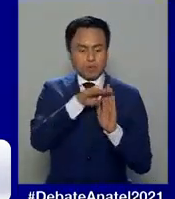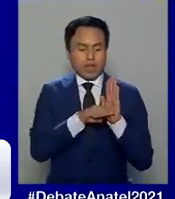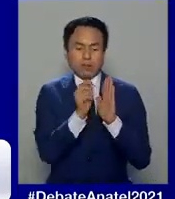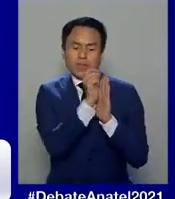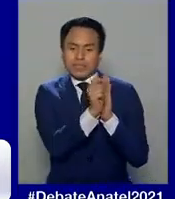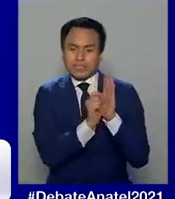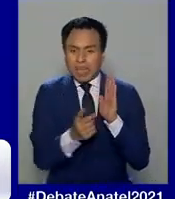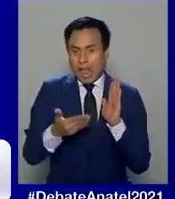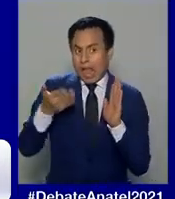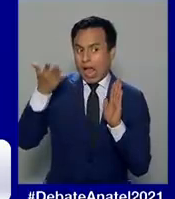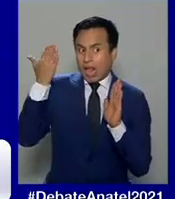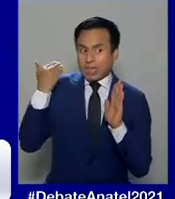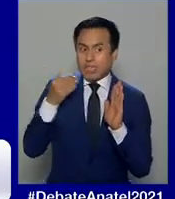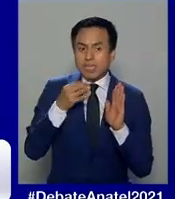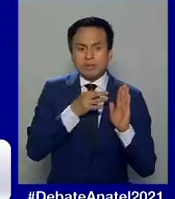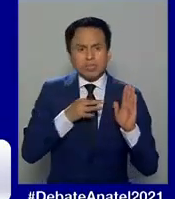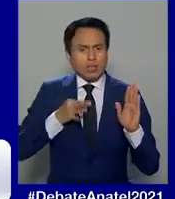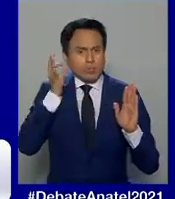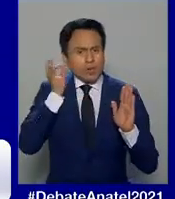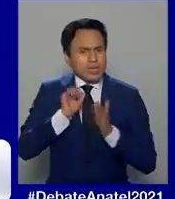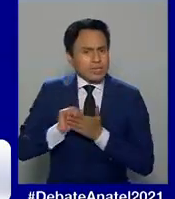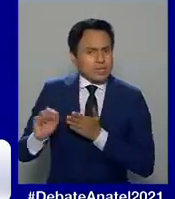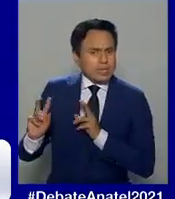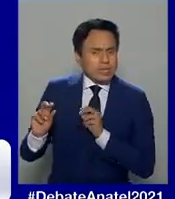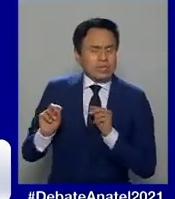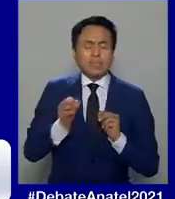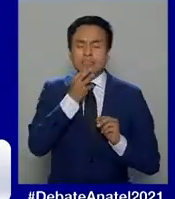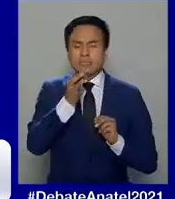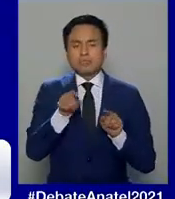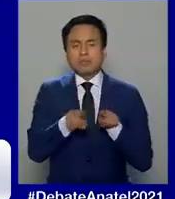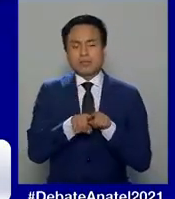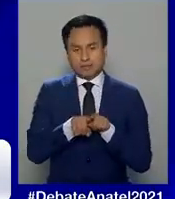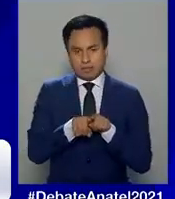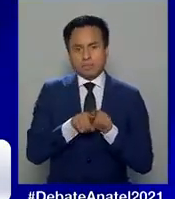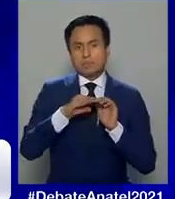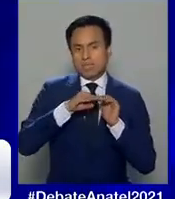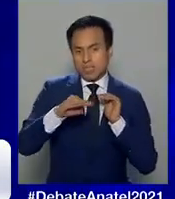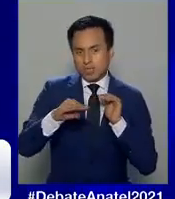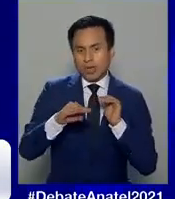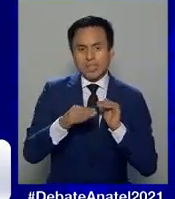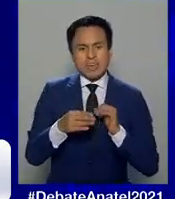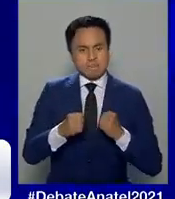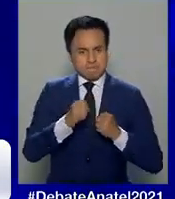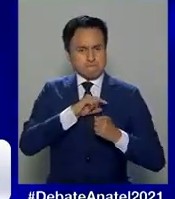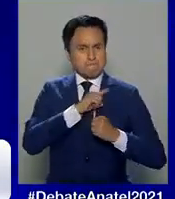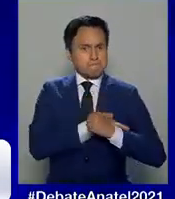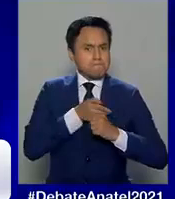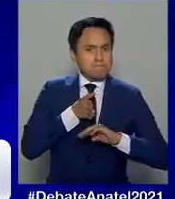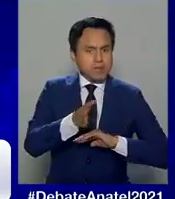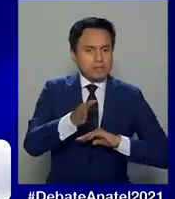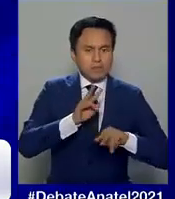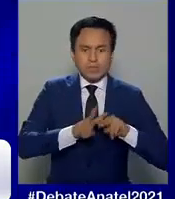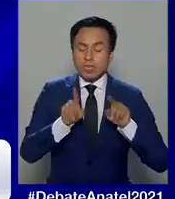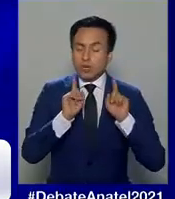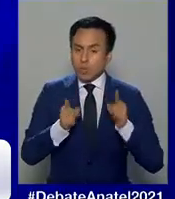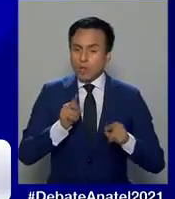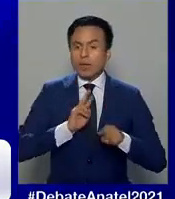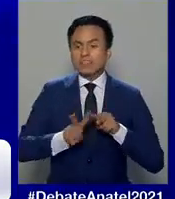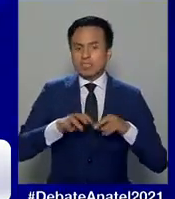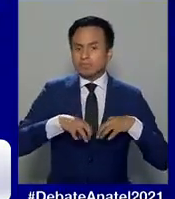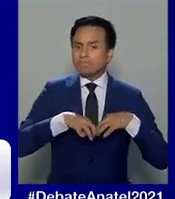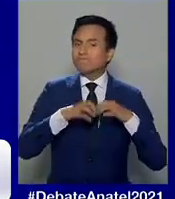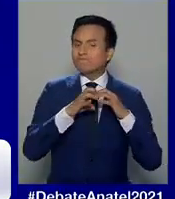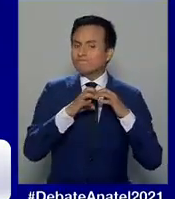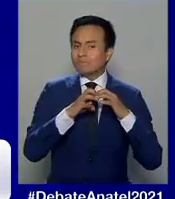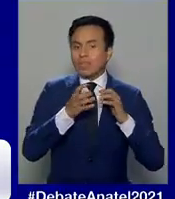inicial y lo terminar hayamos con hoy el día Ministerio de la Mujer corregido y haber mantenido el Ministerio de la Mujer para reforzarlo, era algo que se iba a hacer igual. Cuando usted me habla